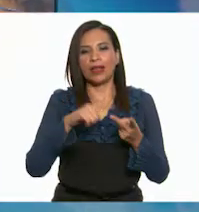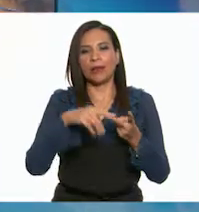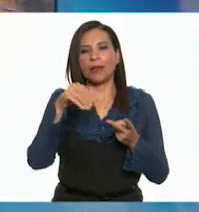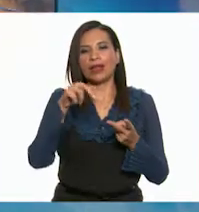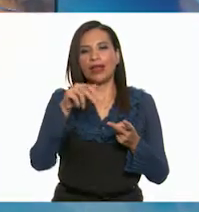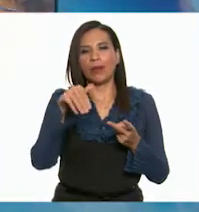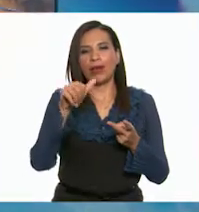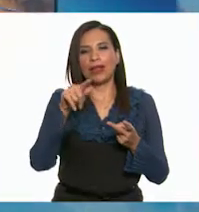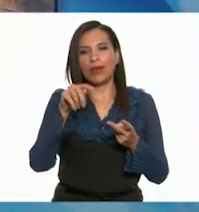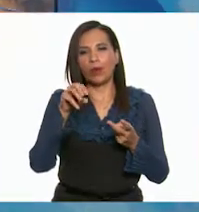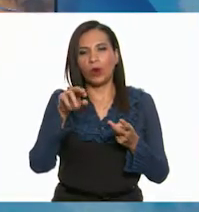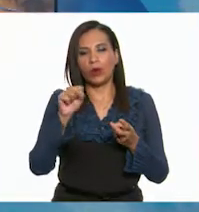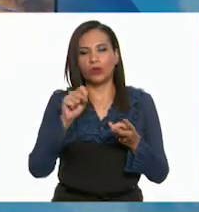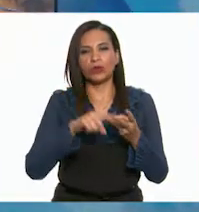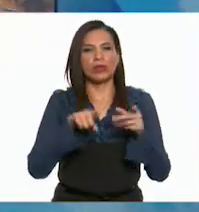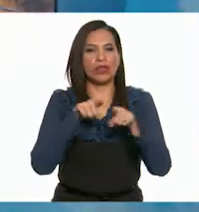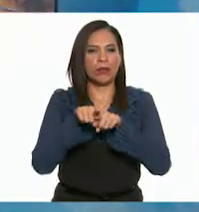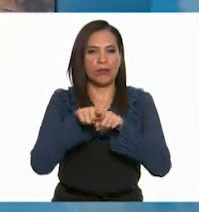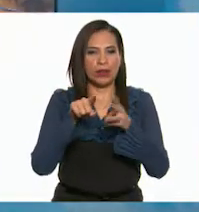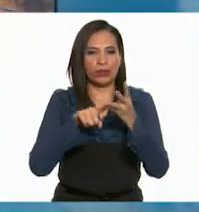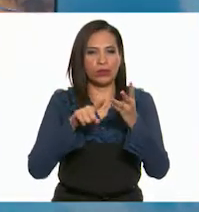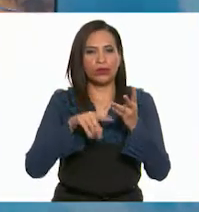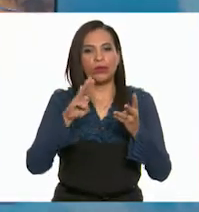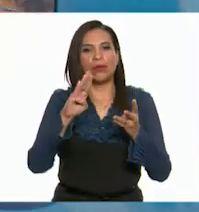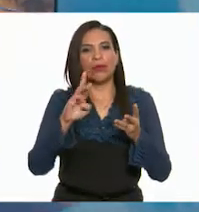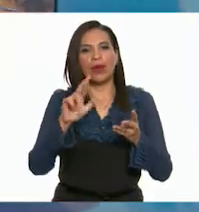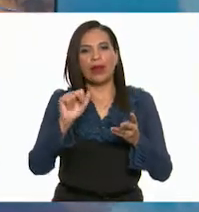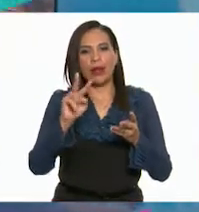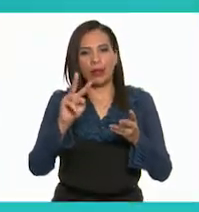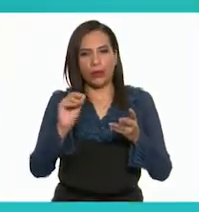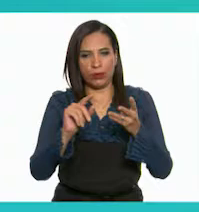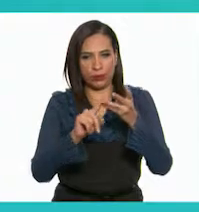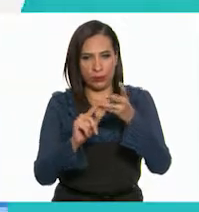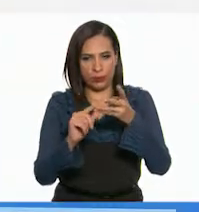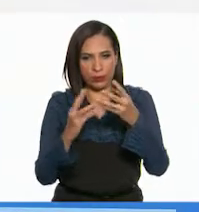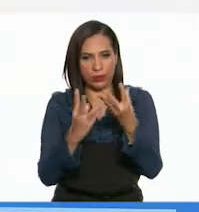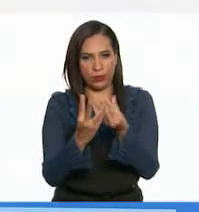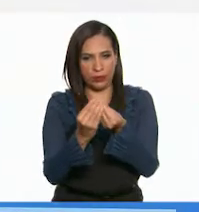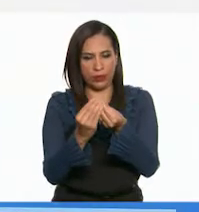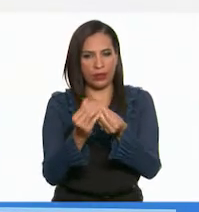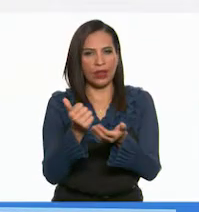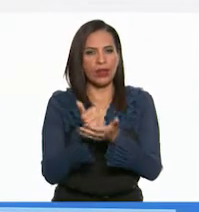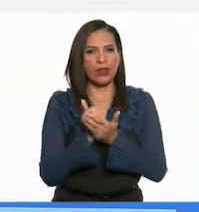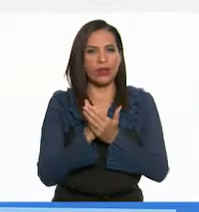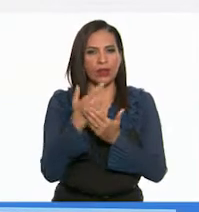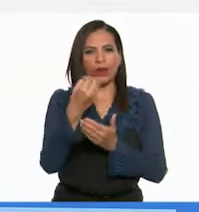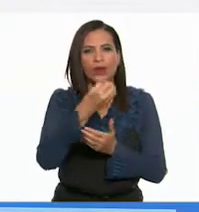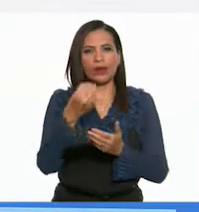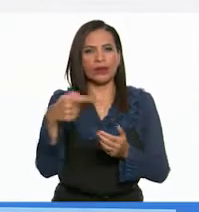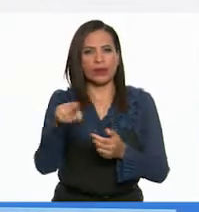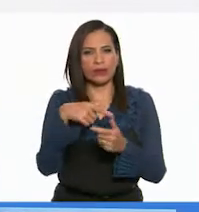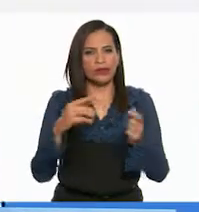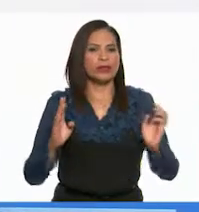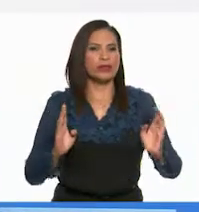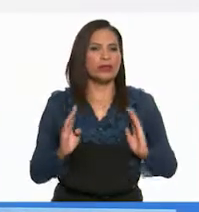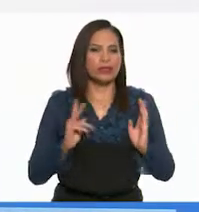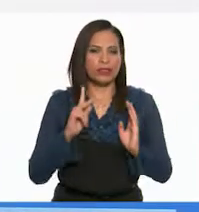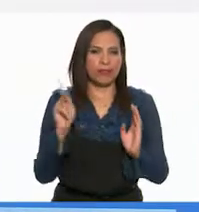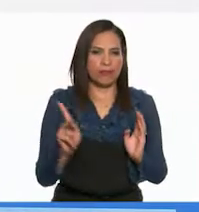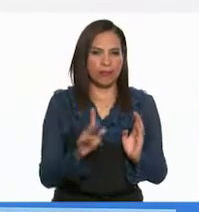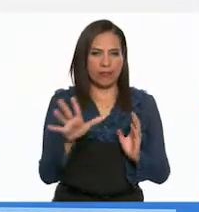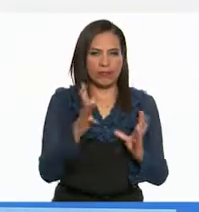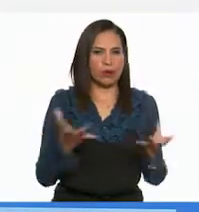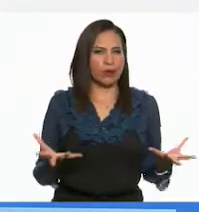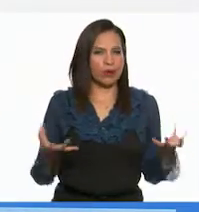Mariano Matamoros y los hermanos Bravo. Ellos me ayudaron a organizar a las tropas y el pueblo que